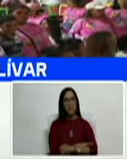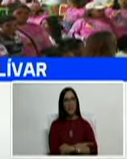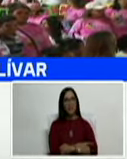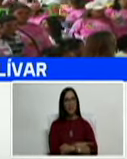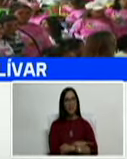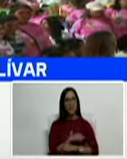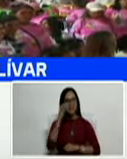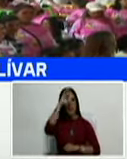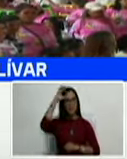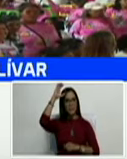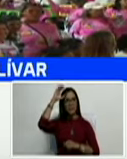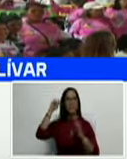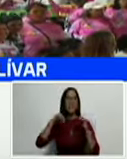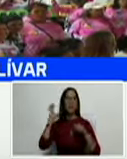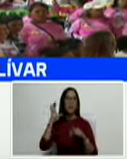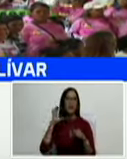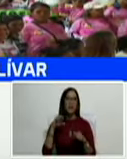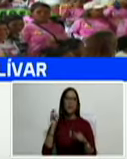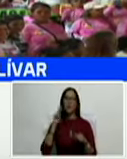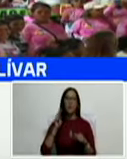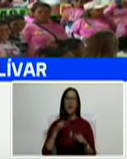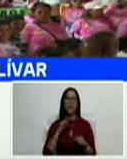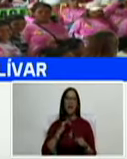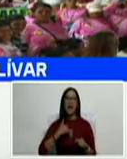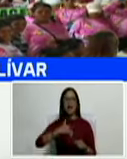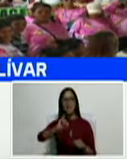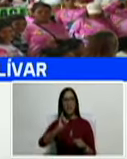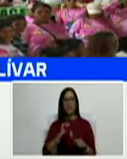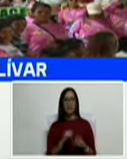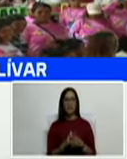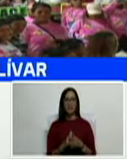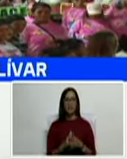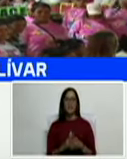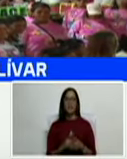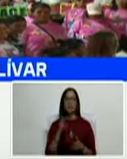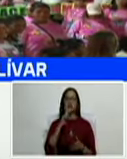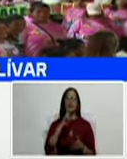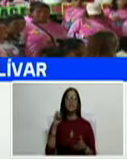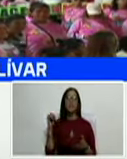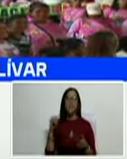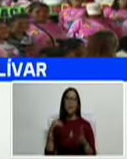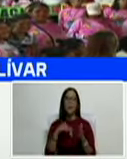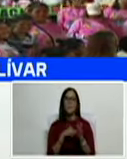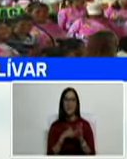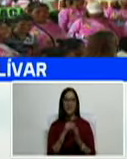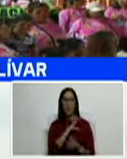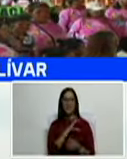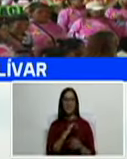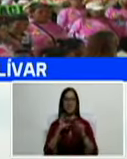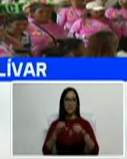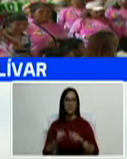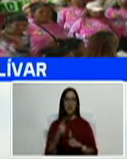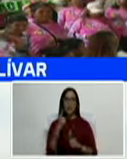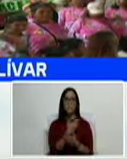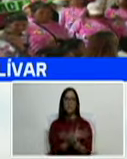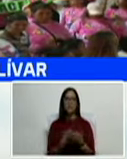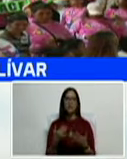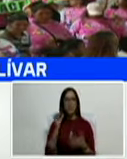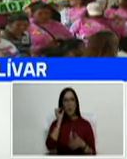potencia en este país nunca había existido. Que hubiera 200.000 comités inscritos y 1 millón de